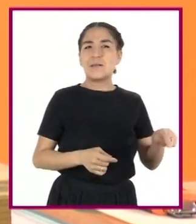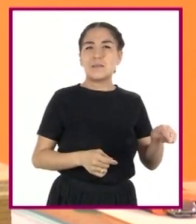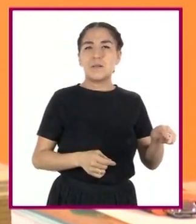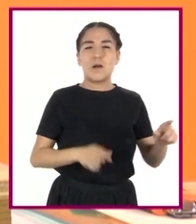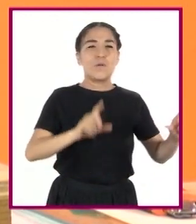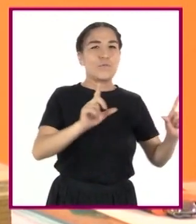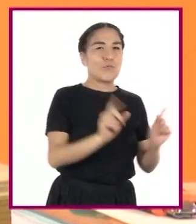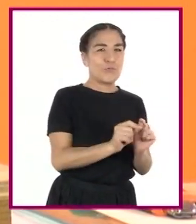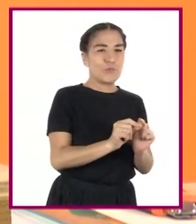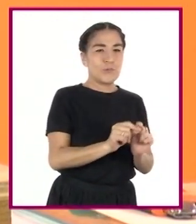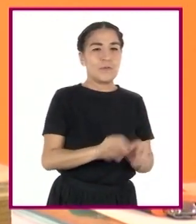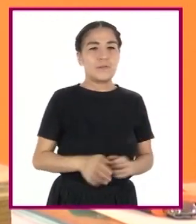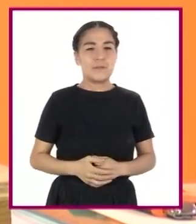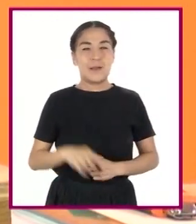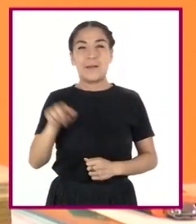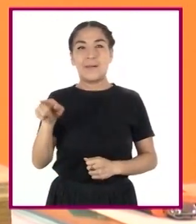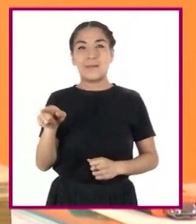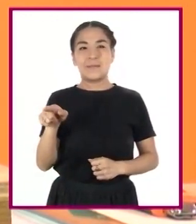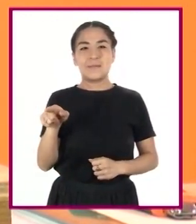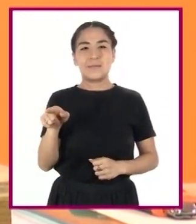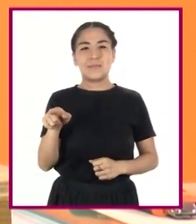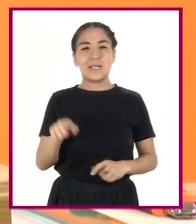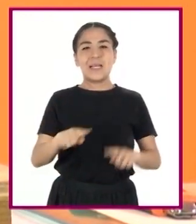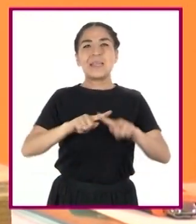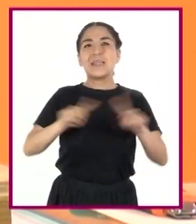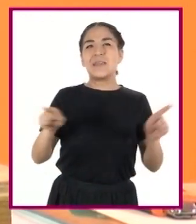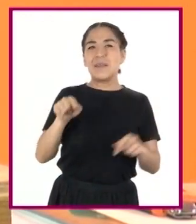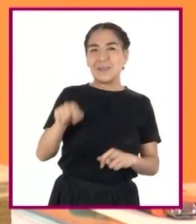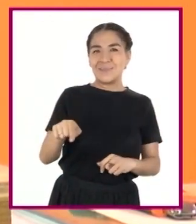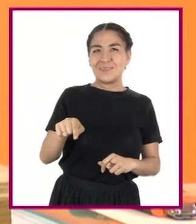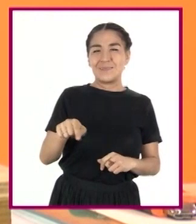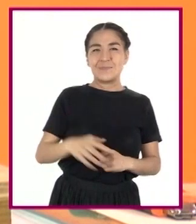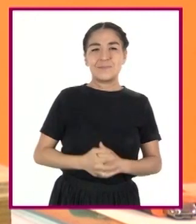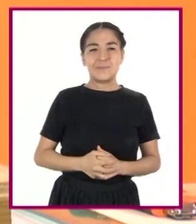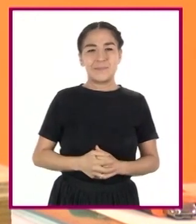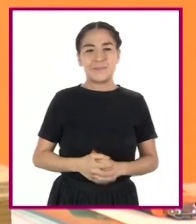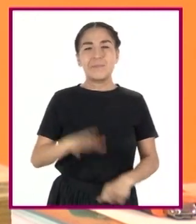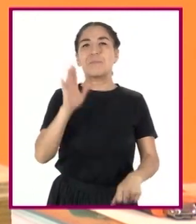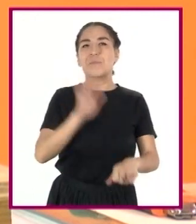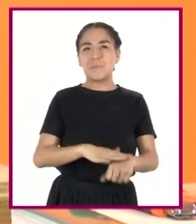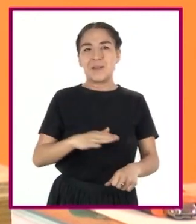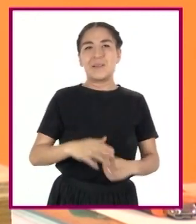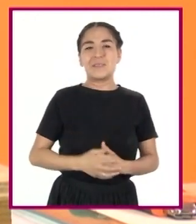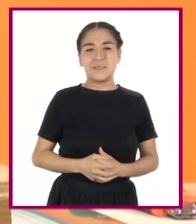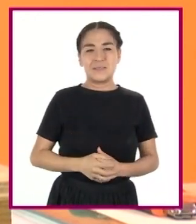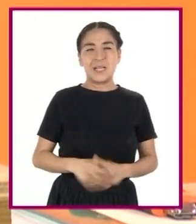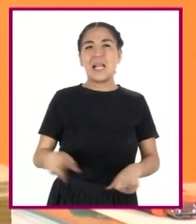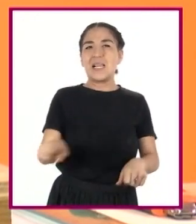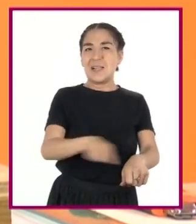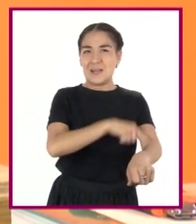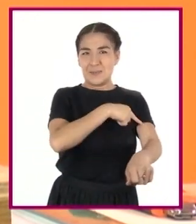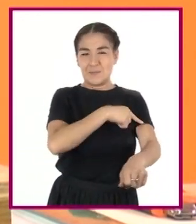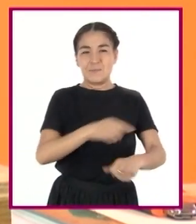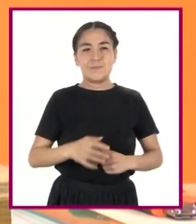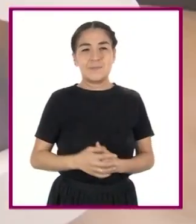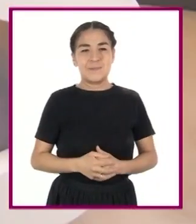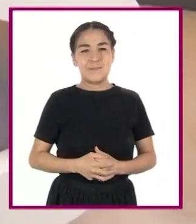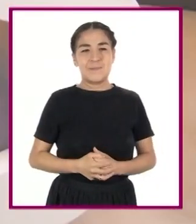es muy cortito, a diferencia de este, que es mucho más largo, ¿no?